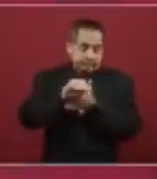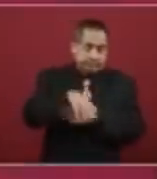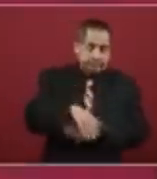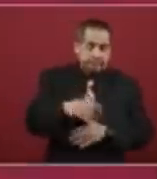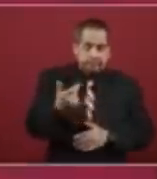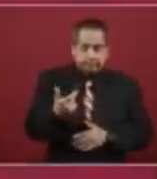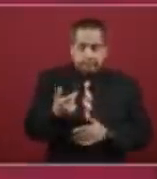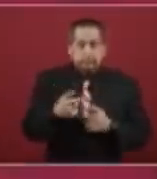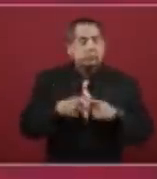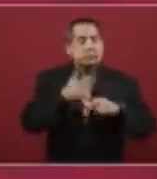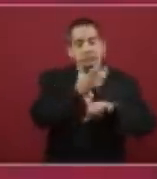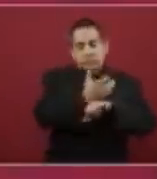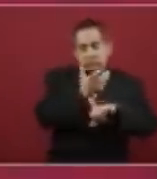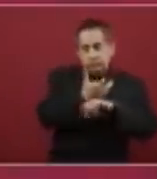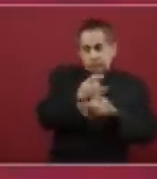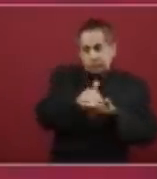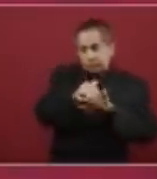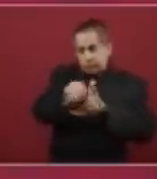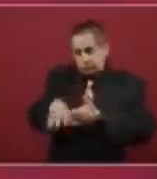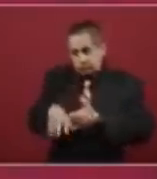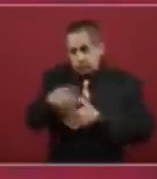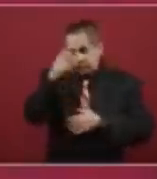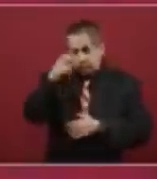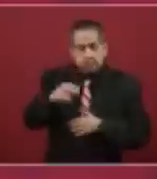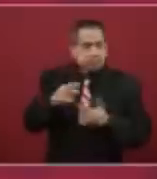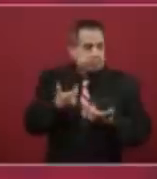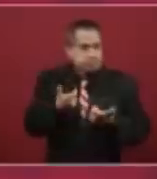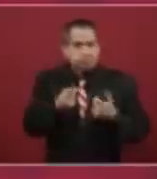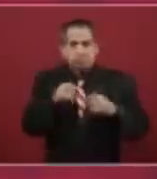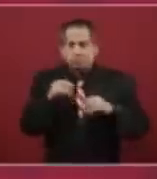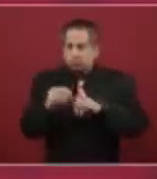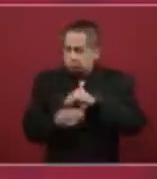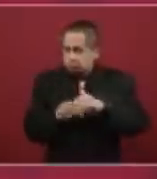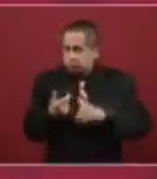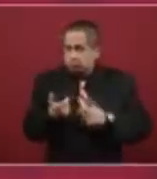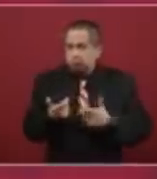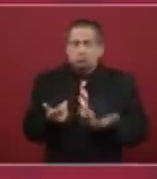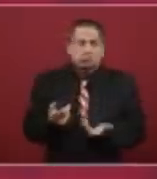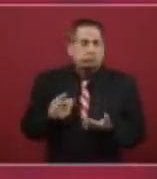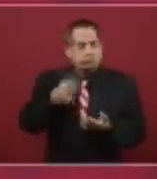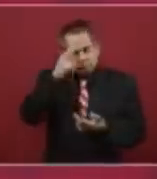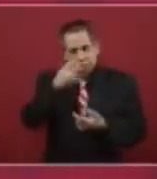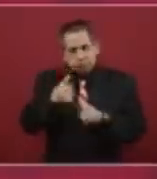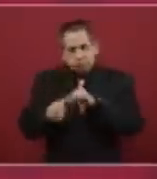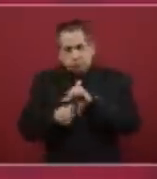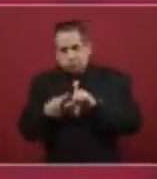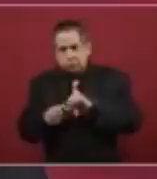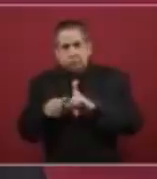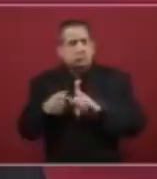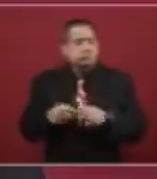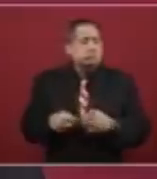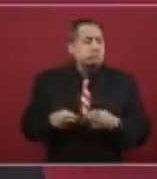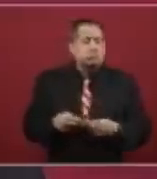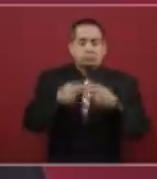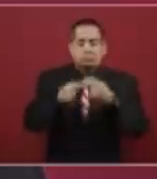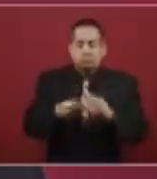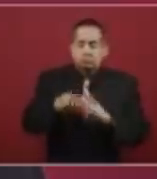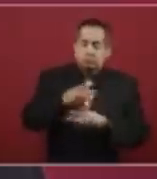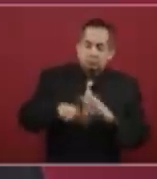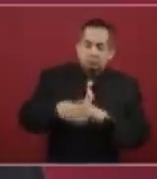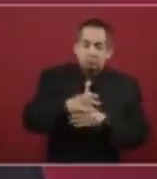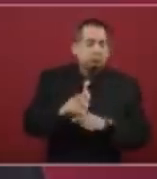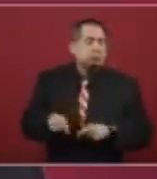de Estados Unidos en México y en Centroamérica para proyectos productivos y para crear